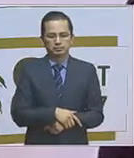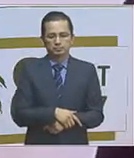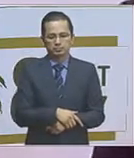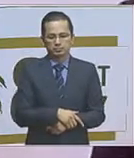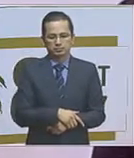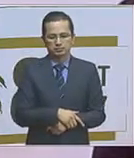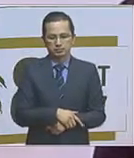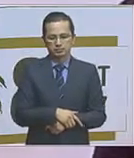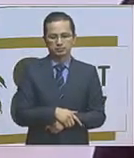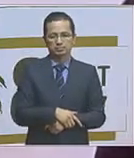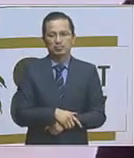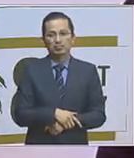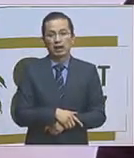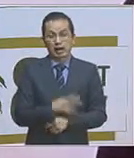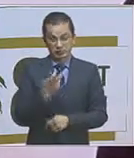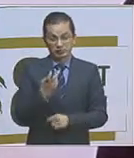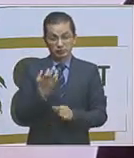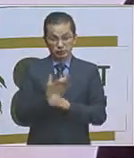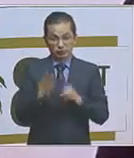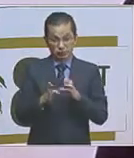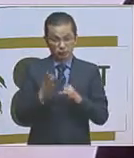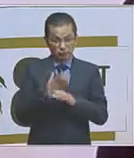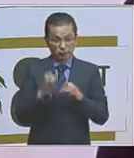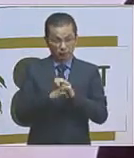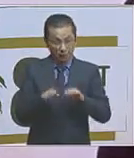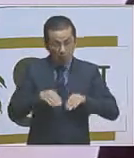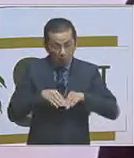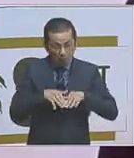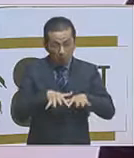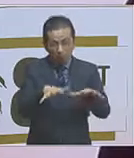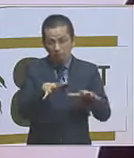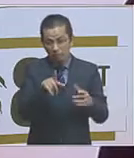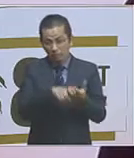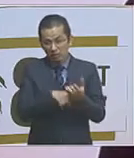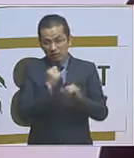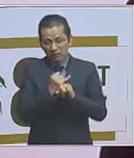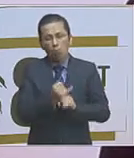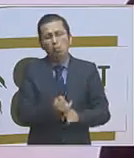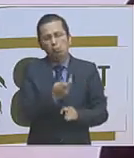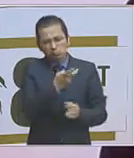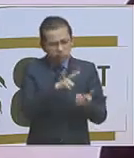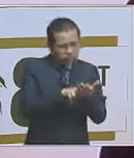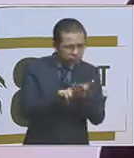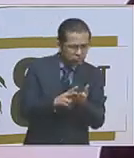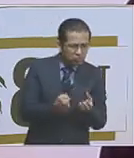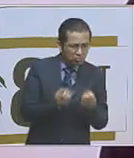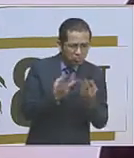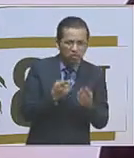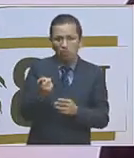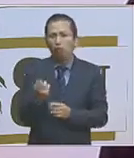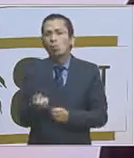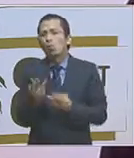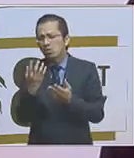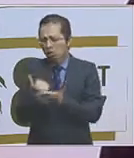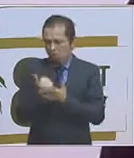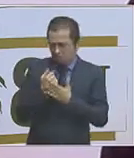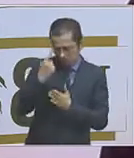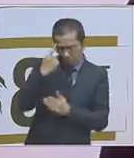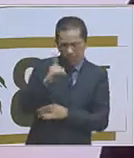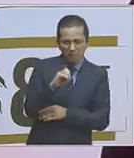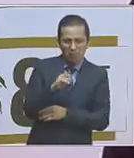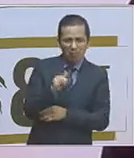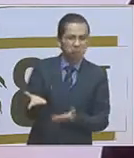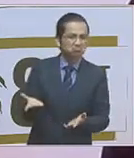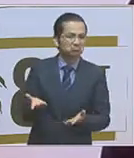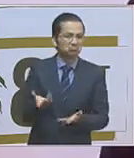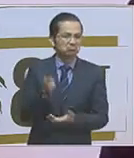contenido es ruido y cuánto vale y cuánto aporta la democracia la verdad es que no lo sabemos la única certidumbre que